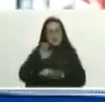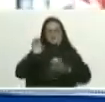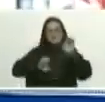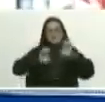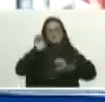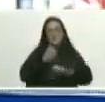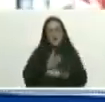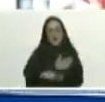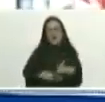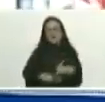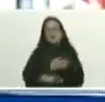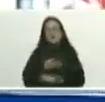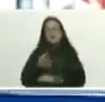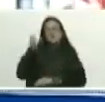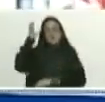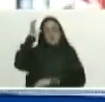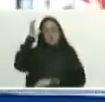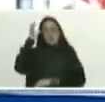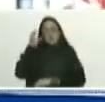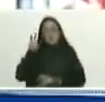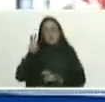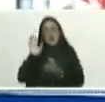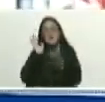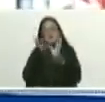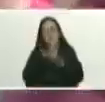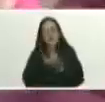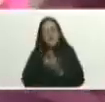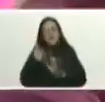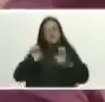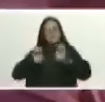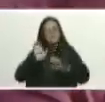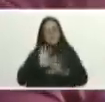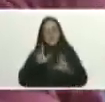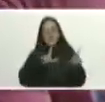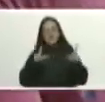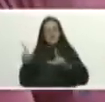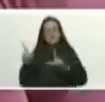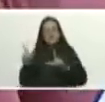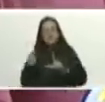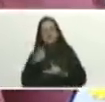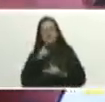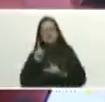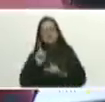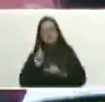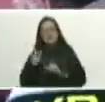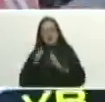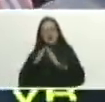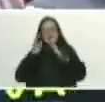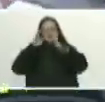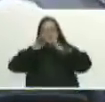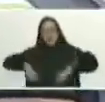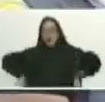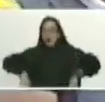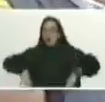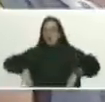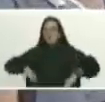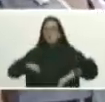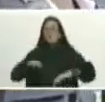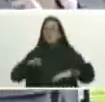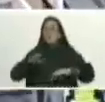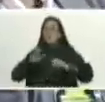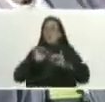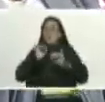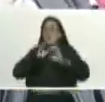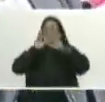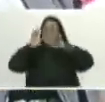los expertos en medio ambiente. Ya hicieron el estudio, pero vivienda demolida, vivienda